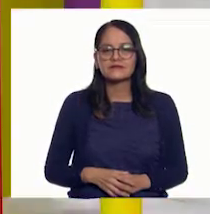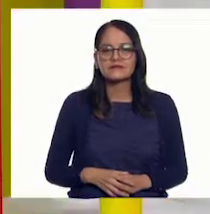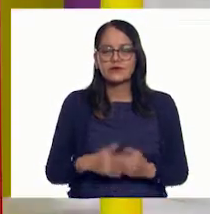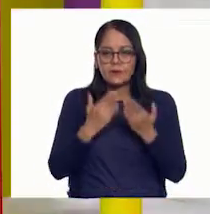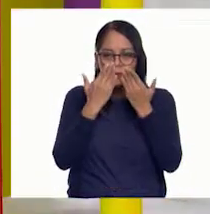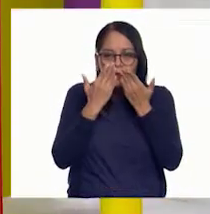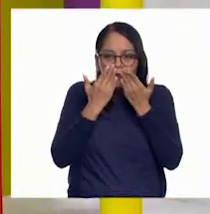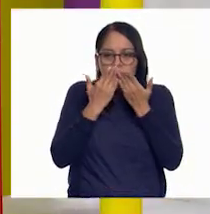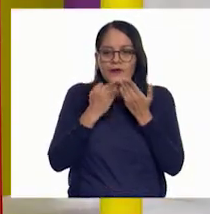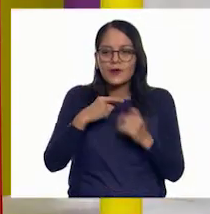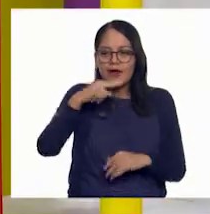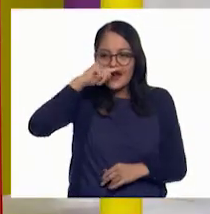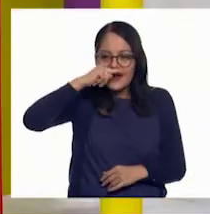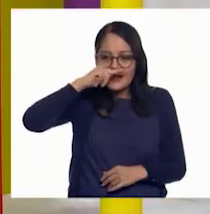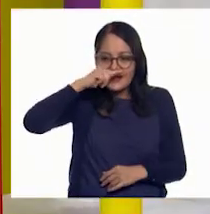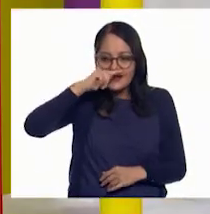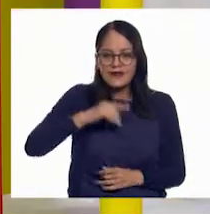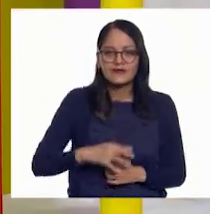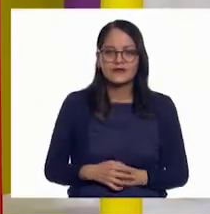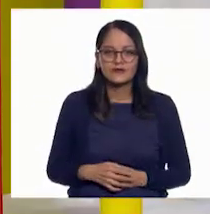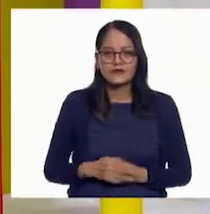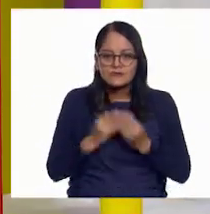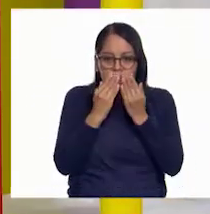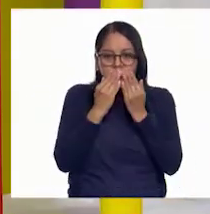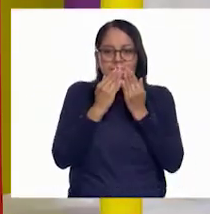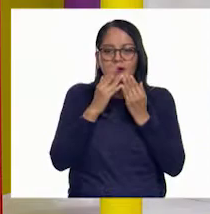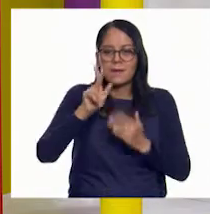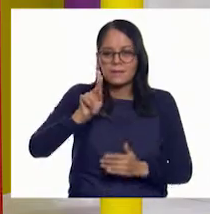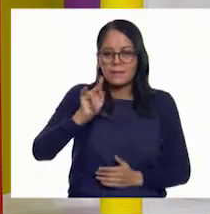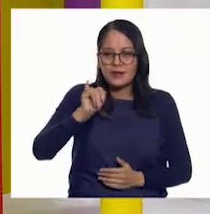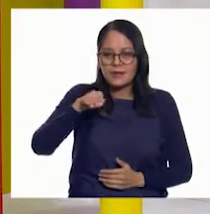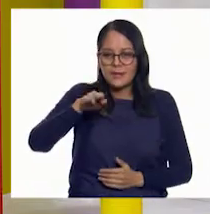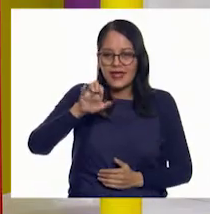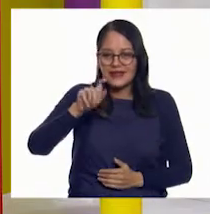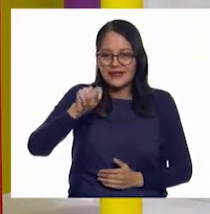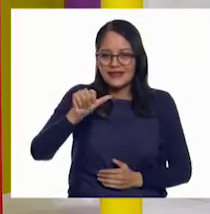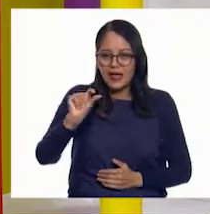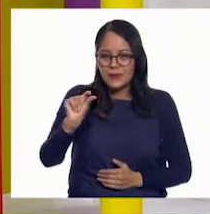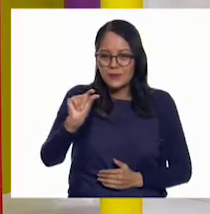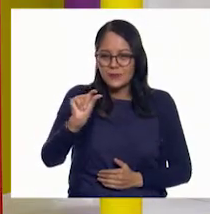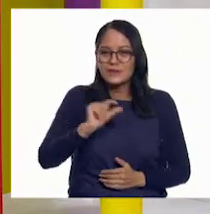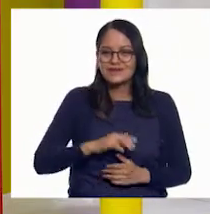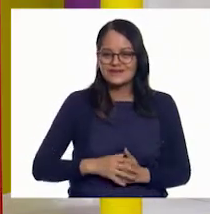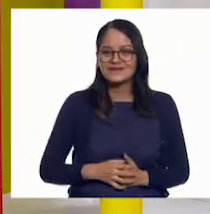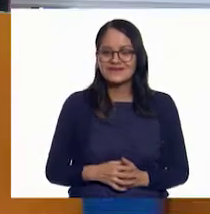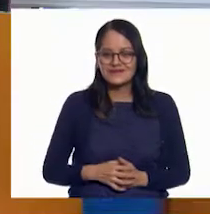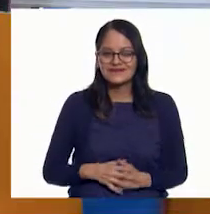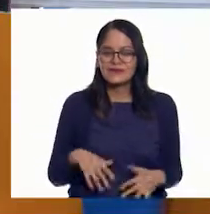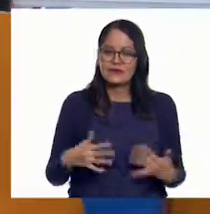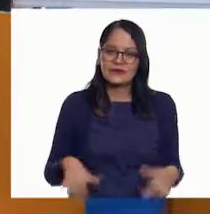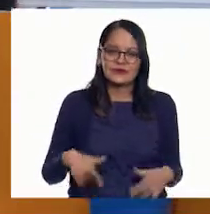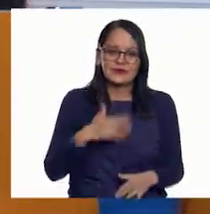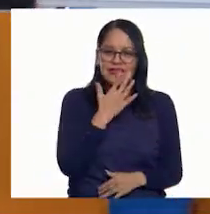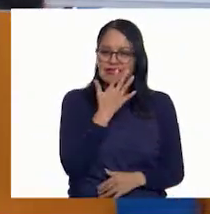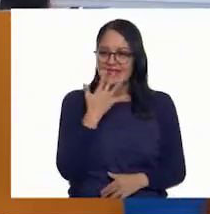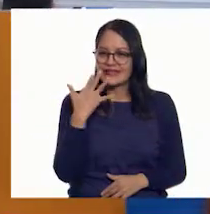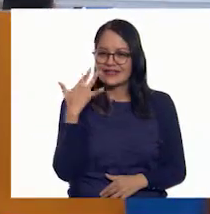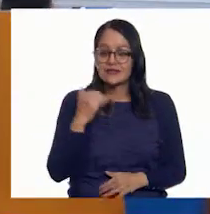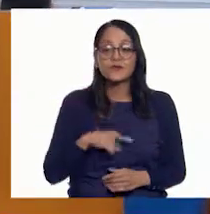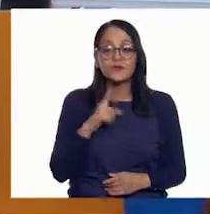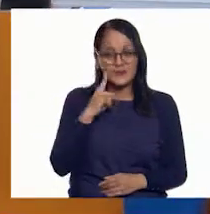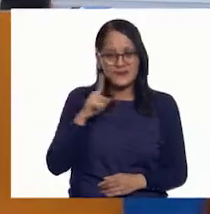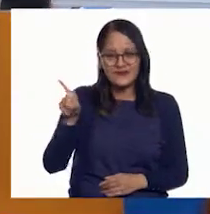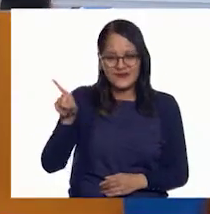Huele a canela y a pimienta también. Así es. Ay, qué rico. Ahora sí, como dice